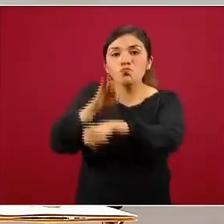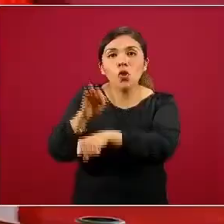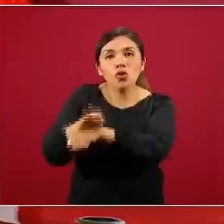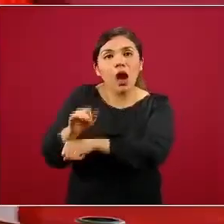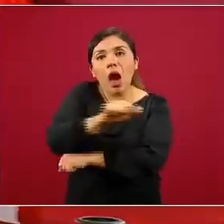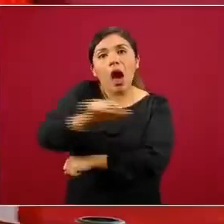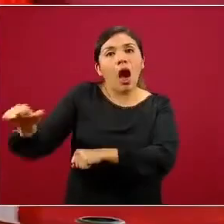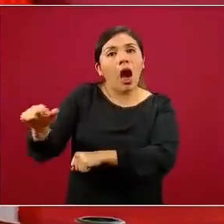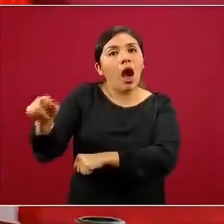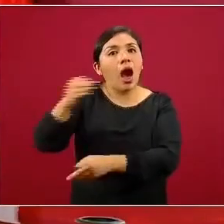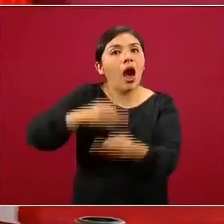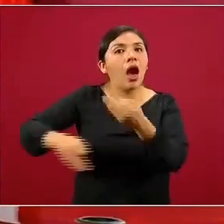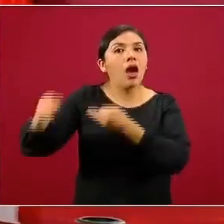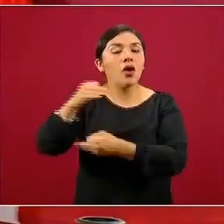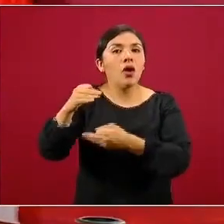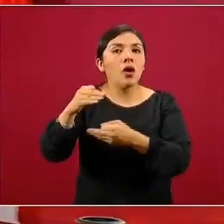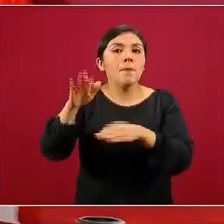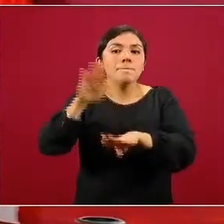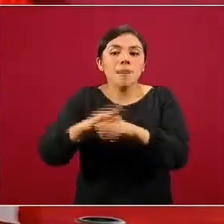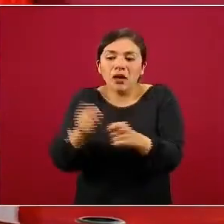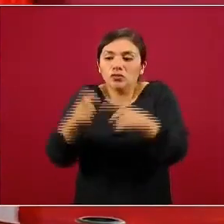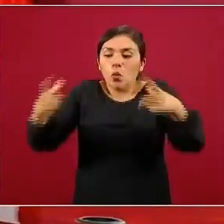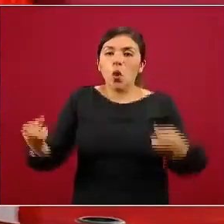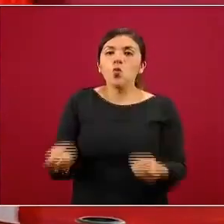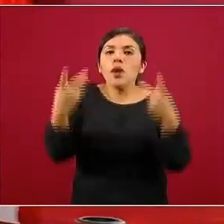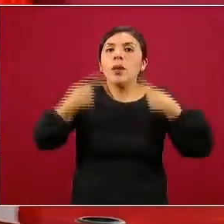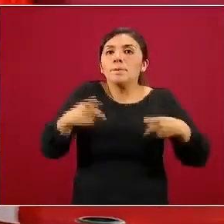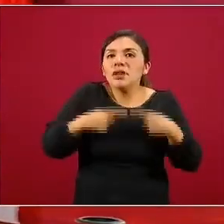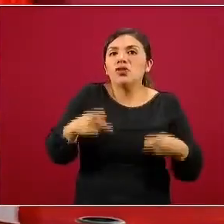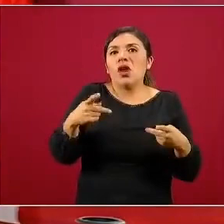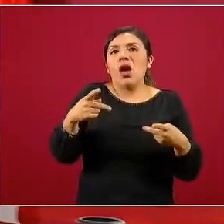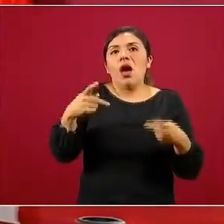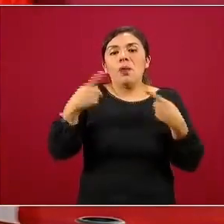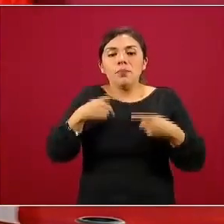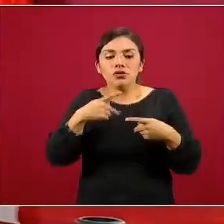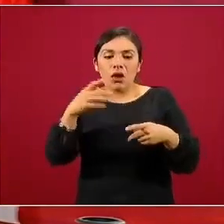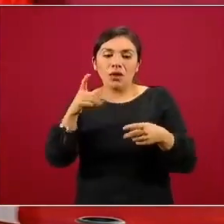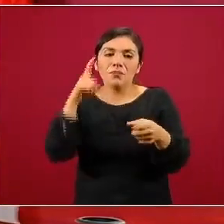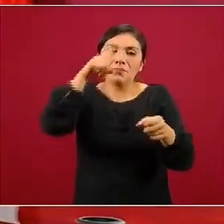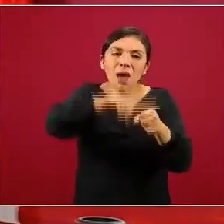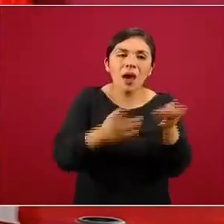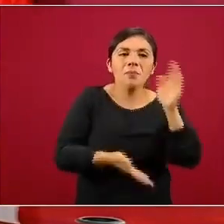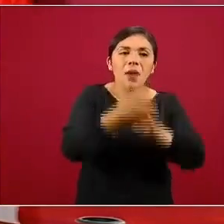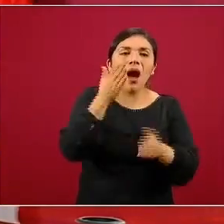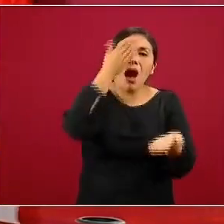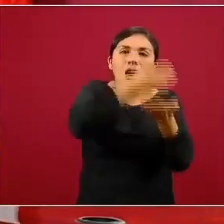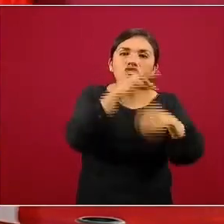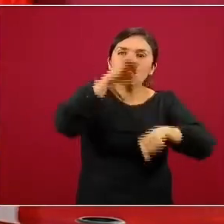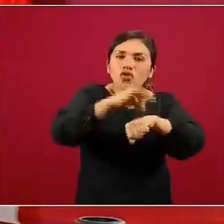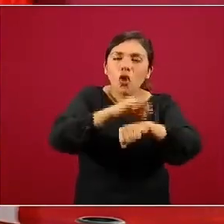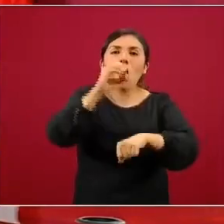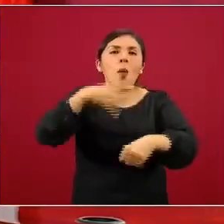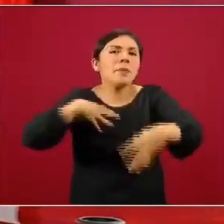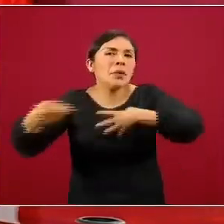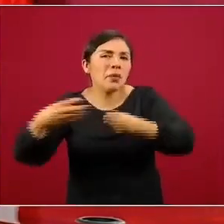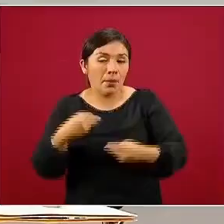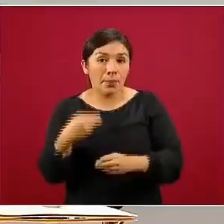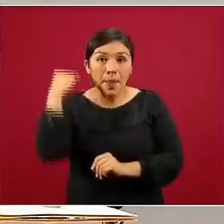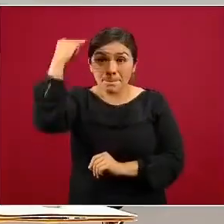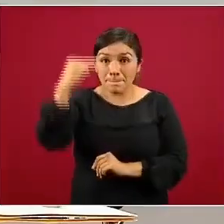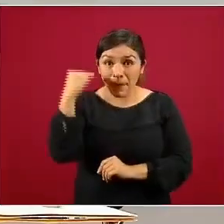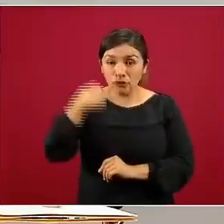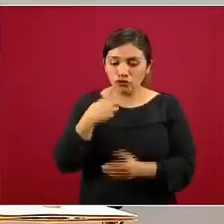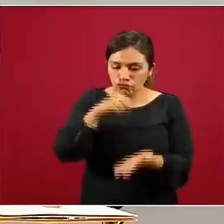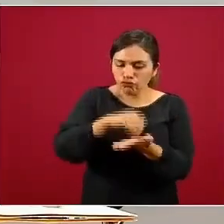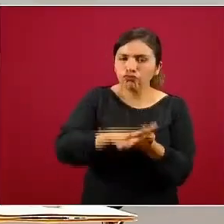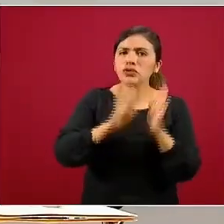proteger al grueso de la población, a los derechohabientes y a todos quienes pueden llegar a estar contagiados. En marzo